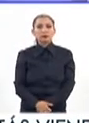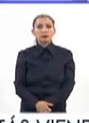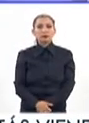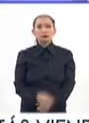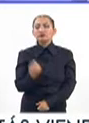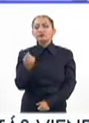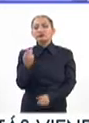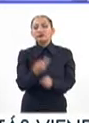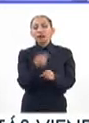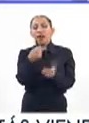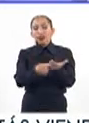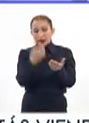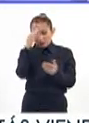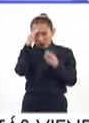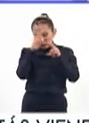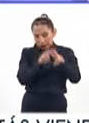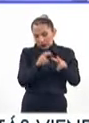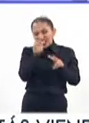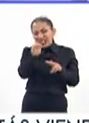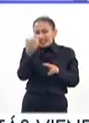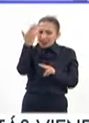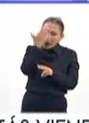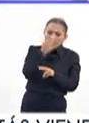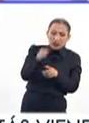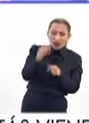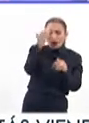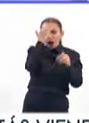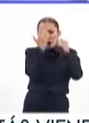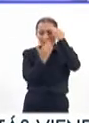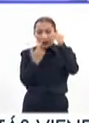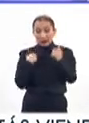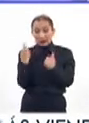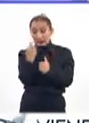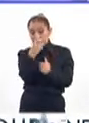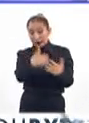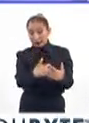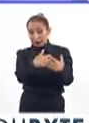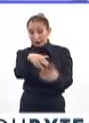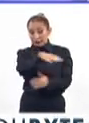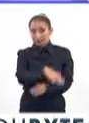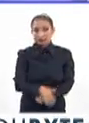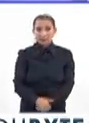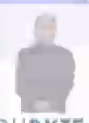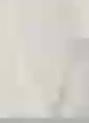Bueno, ahí reflexionaron sobre las habilidades y conocimientos que demanda el mercado laboral actual.